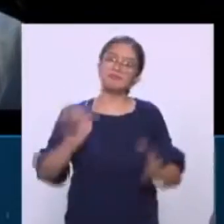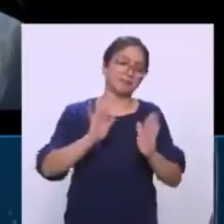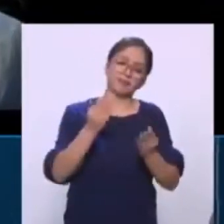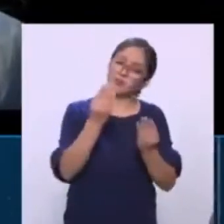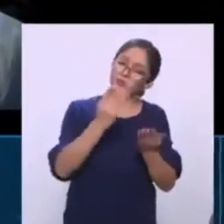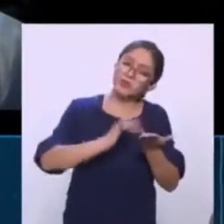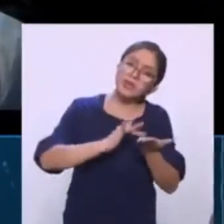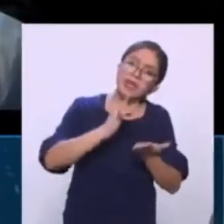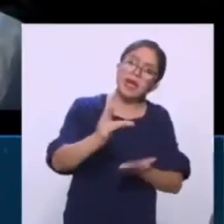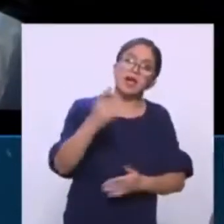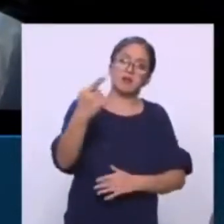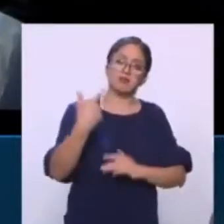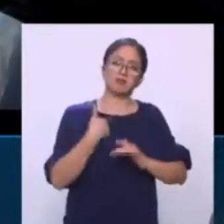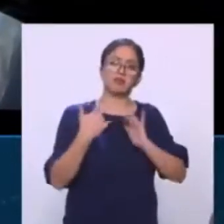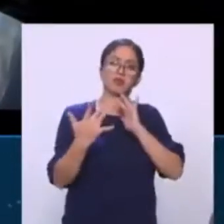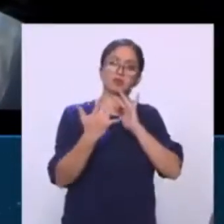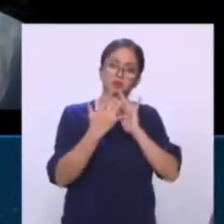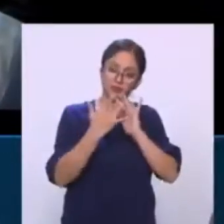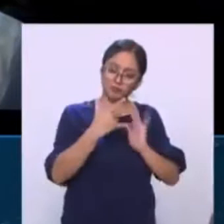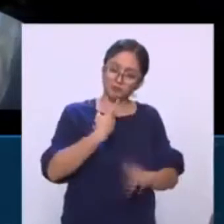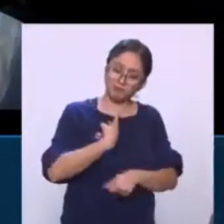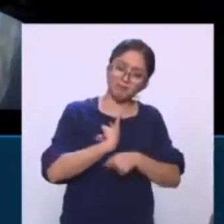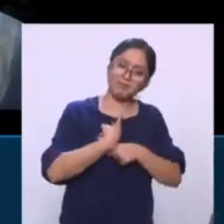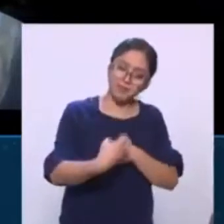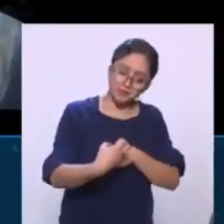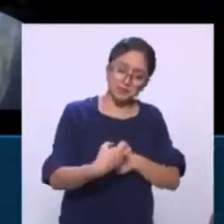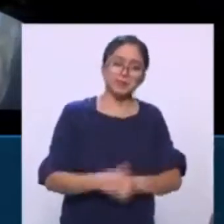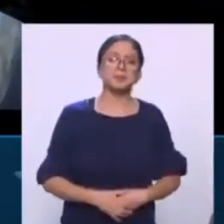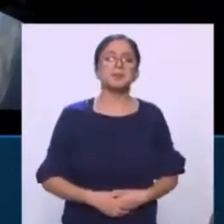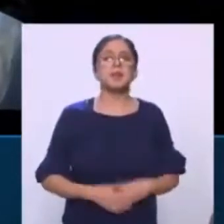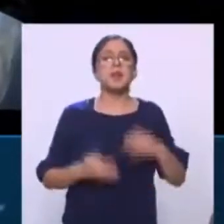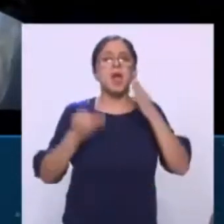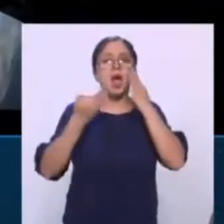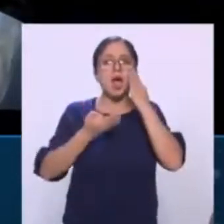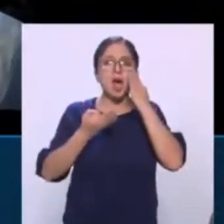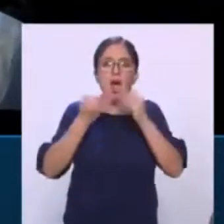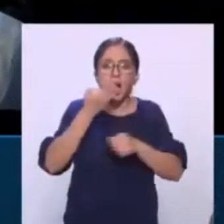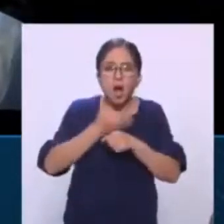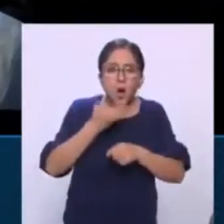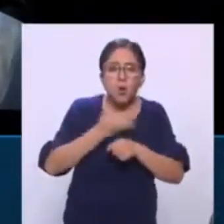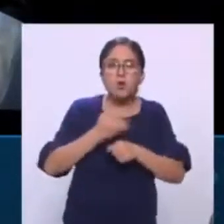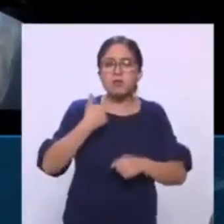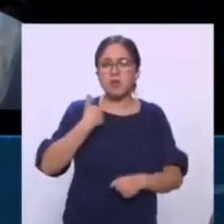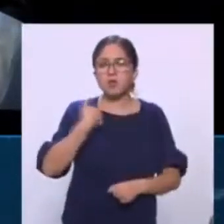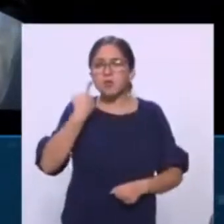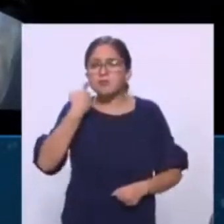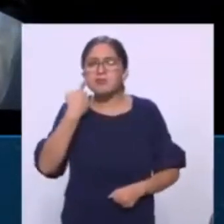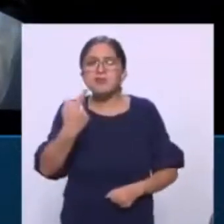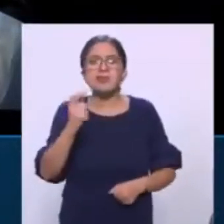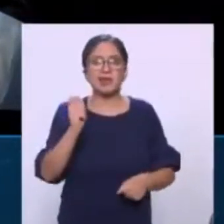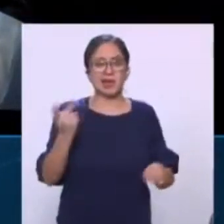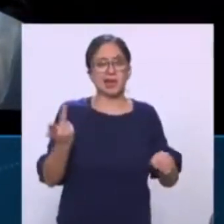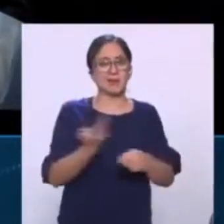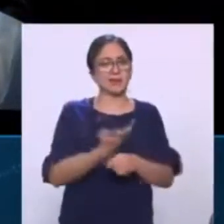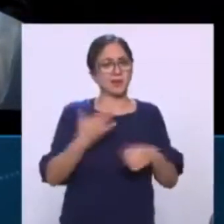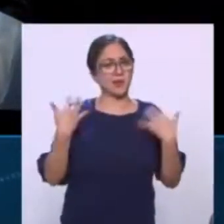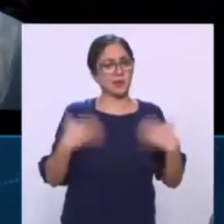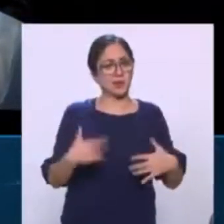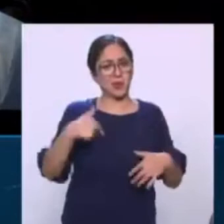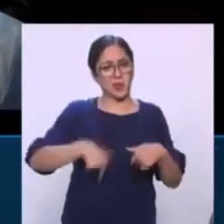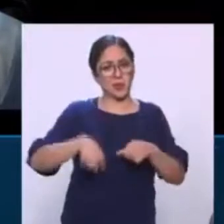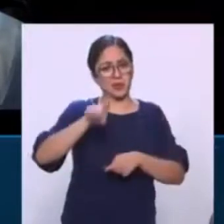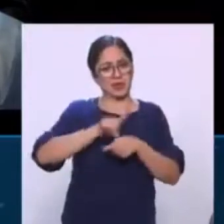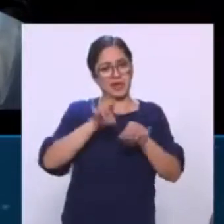por llamar. Héctor. observando los acontecimientos verdaderamente significativos de este